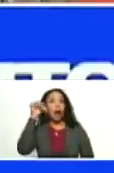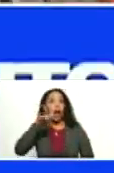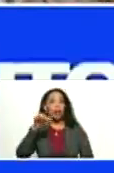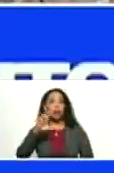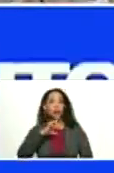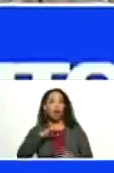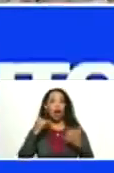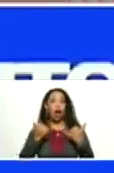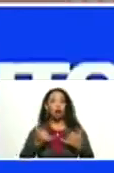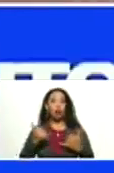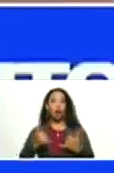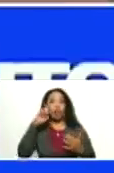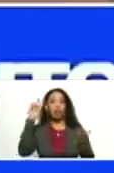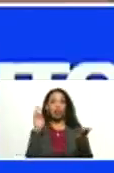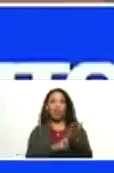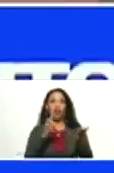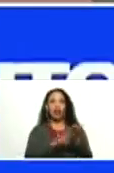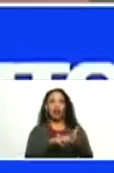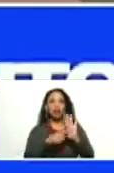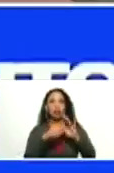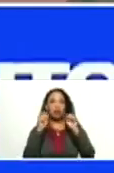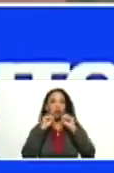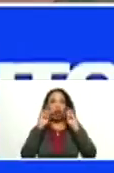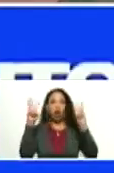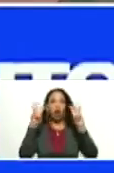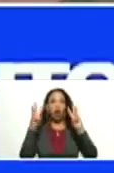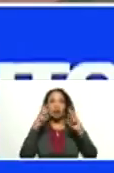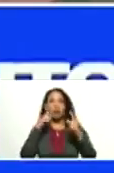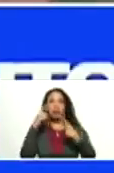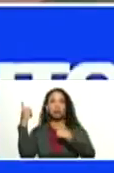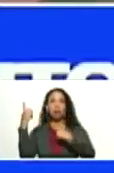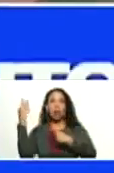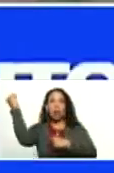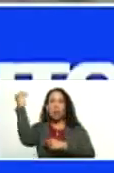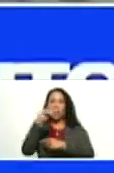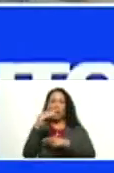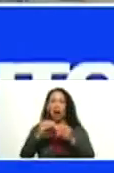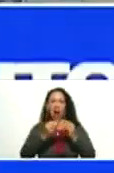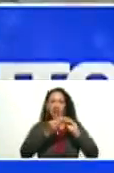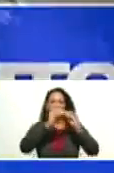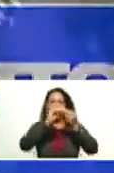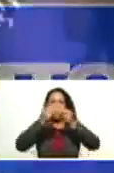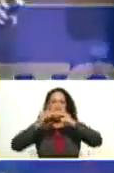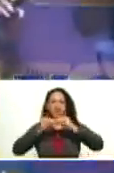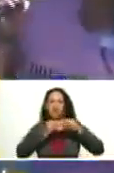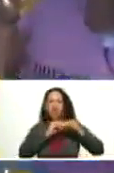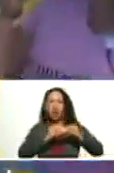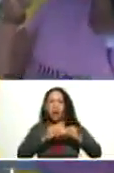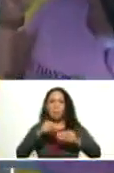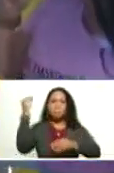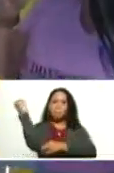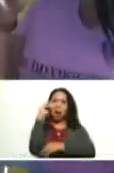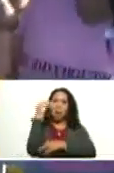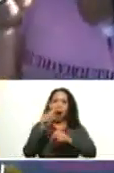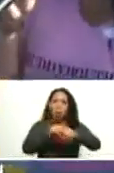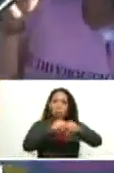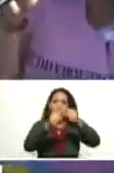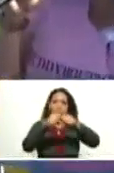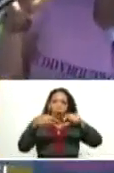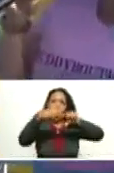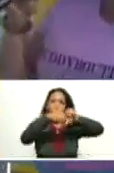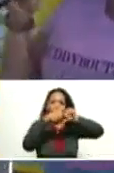de verdad, es impresionante. Pantalones mollín. Mientras más mullido esté, mientras más destruido más